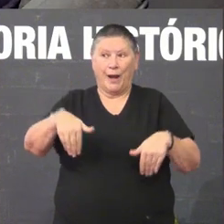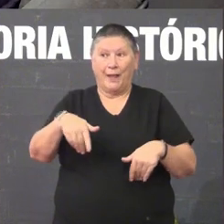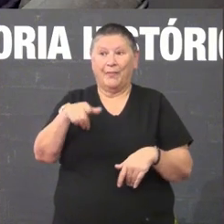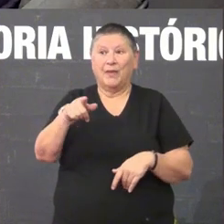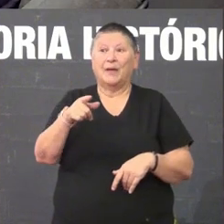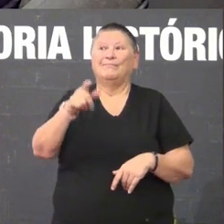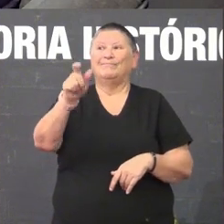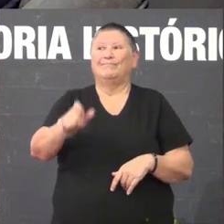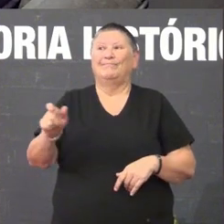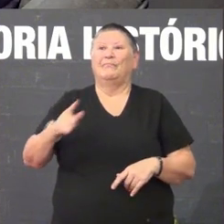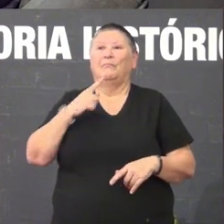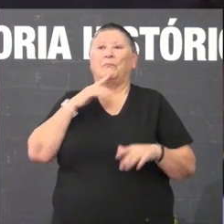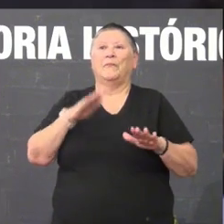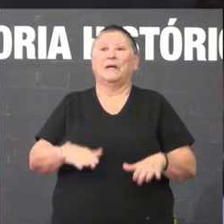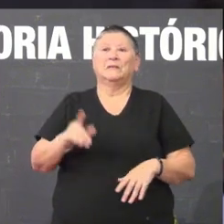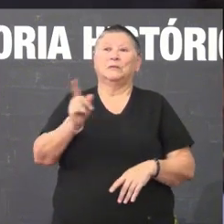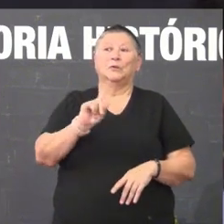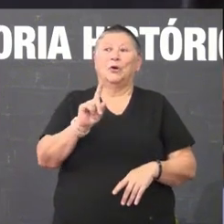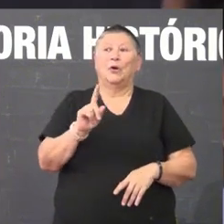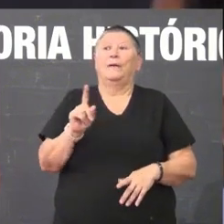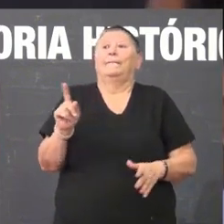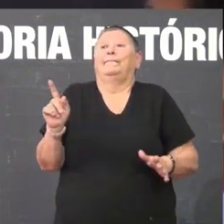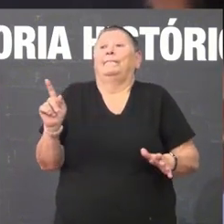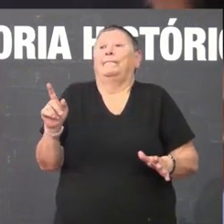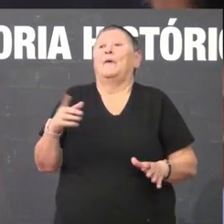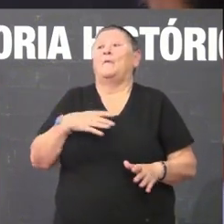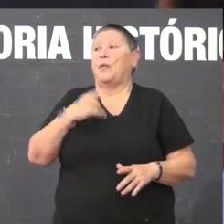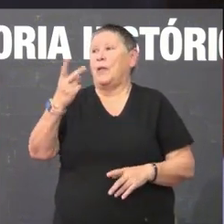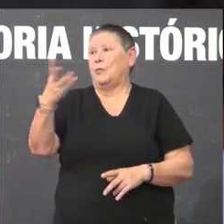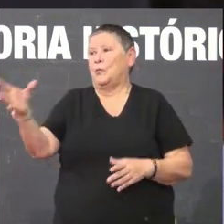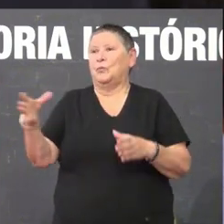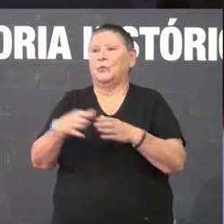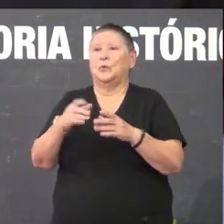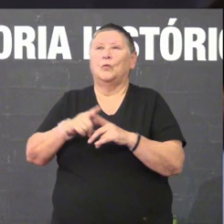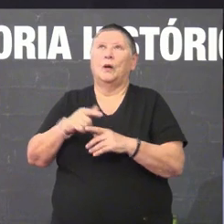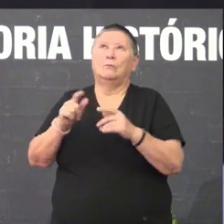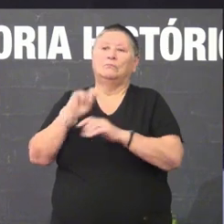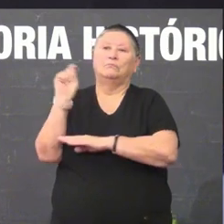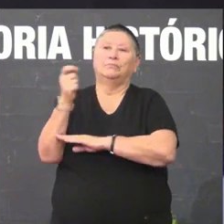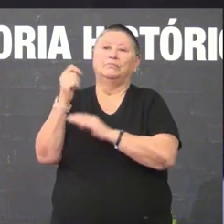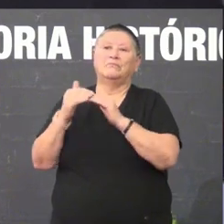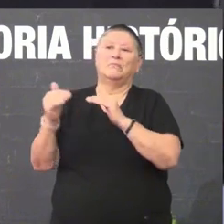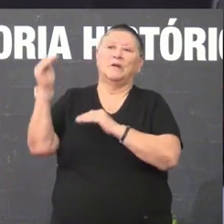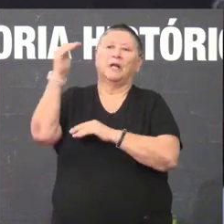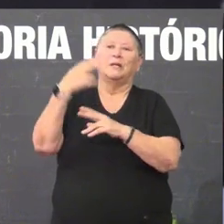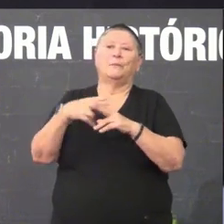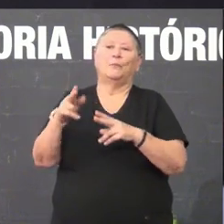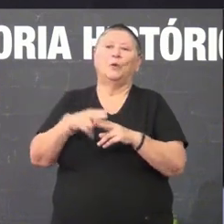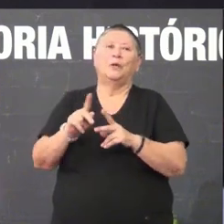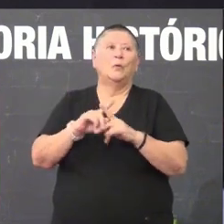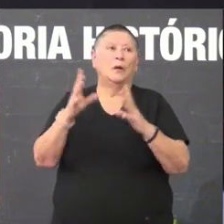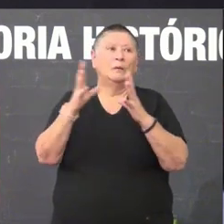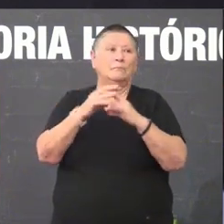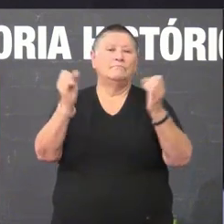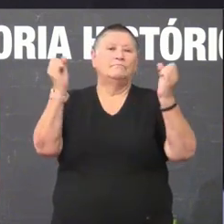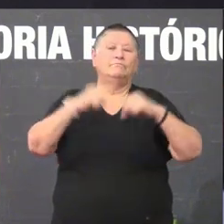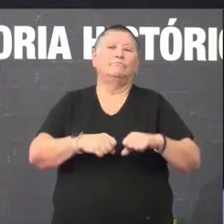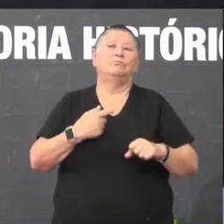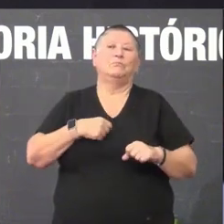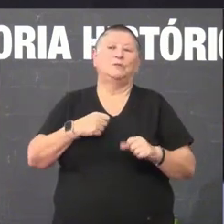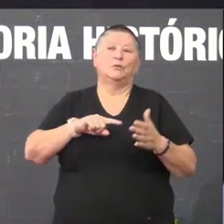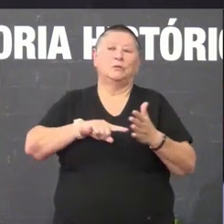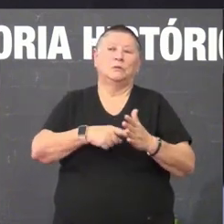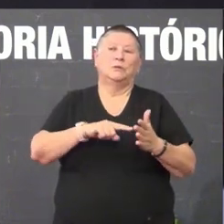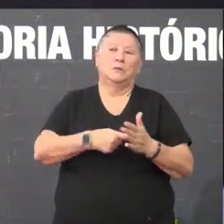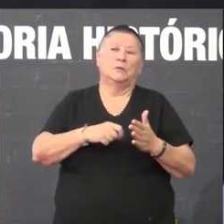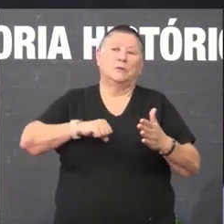pero pero creo que es así o bien a las élites políticas que pactaron bajo un chantaje militar no la vanguardia democrática